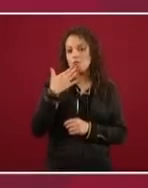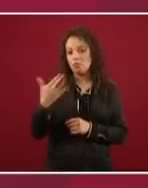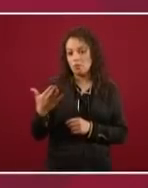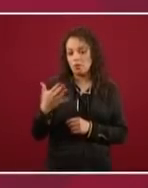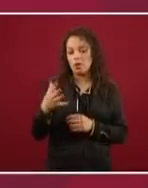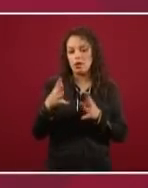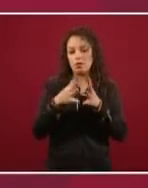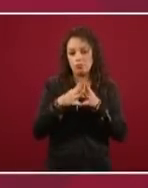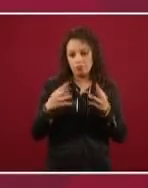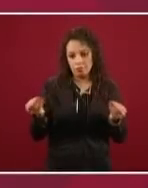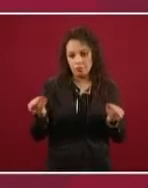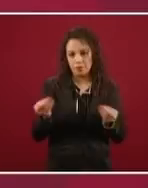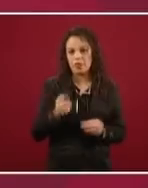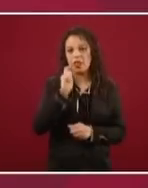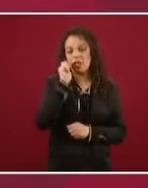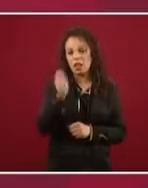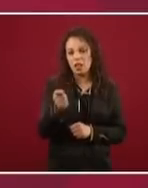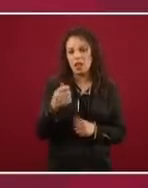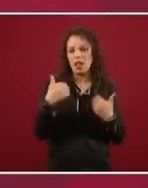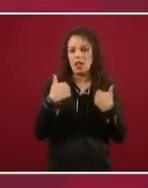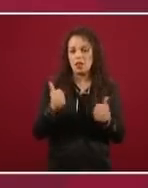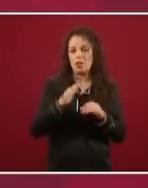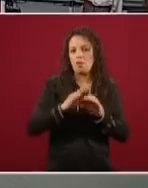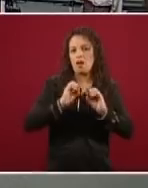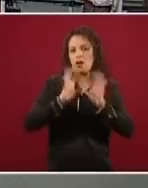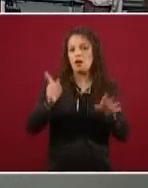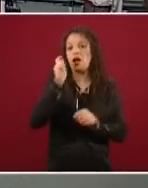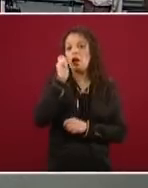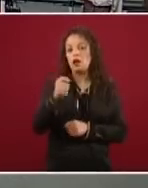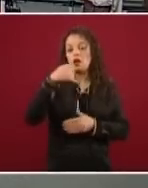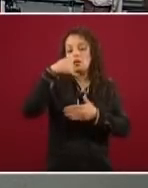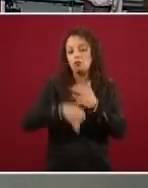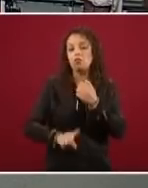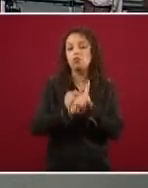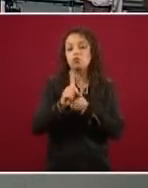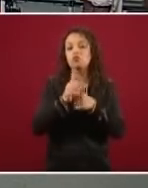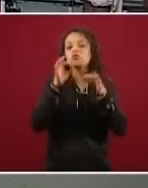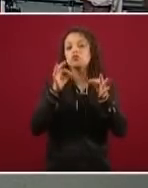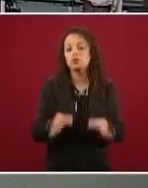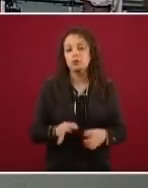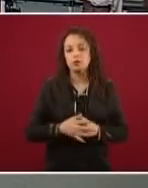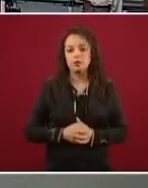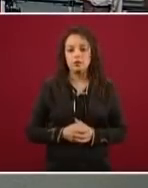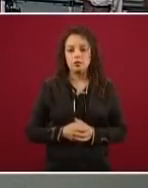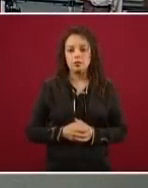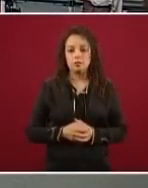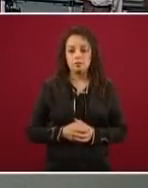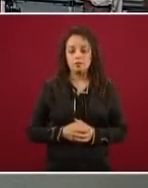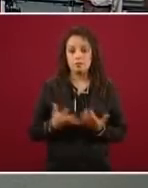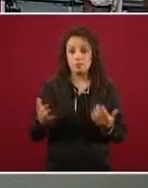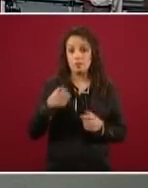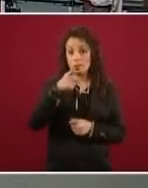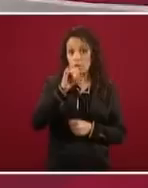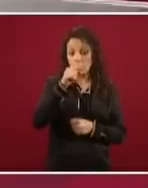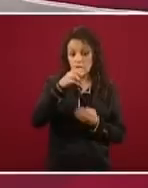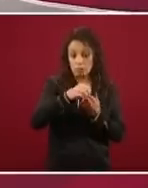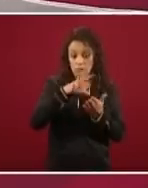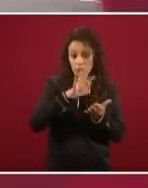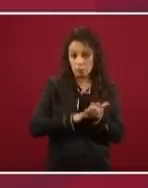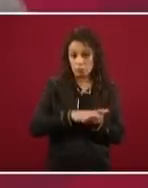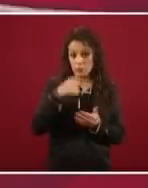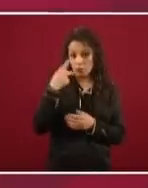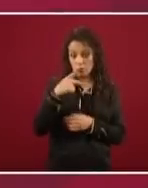lo que realmente sucedió entonces si lo metería en su agenda de prioridades estos están